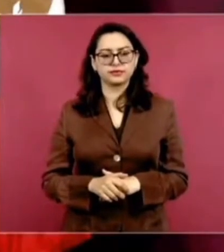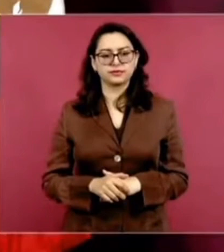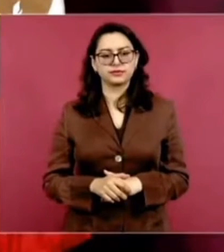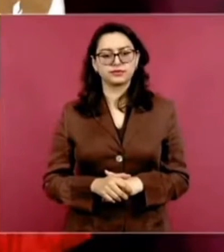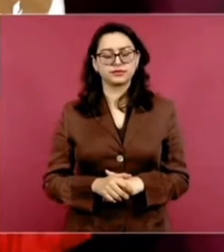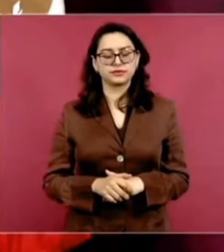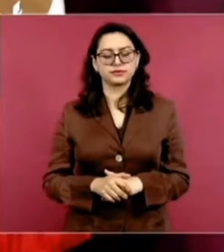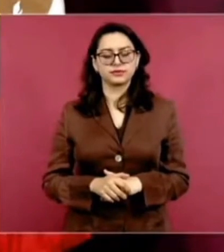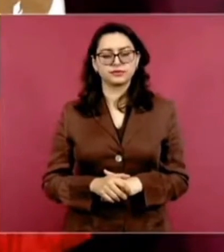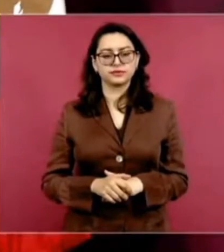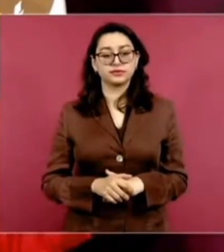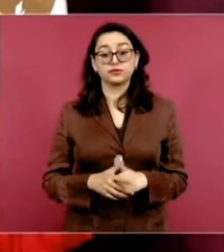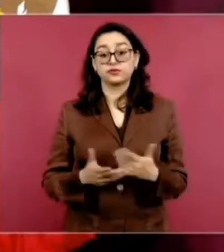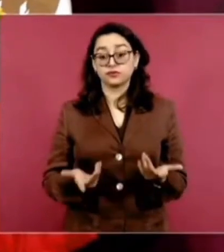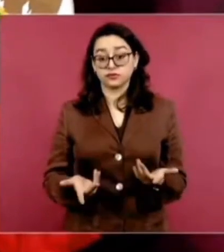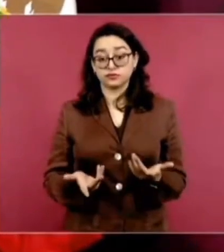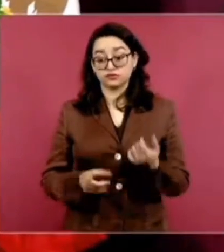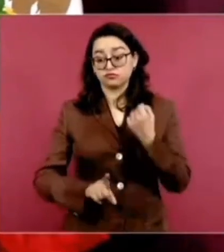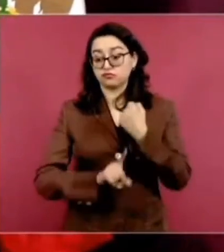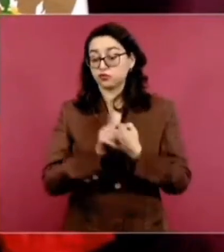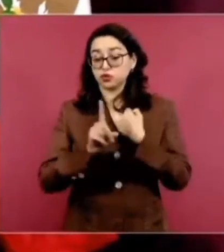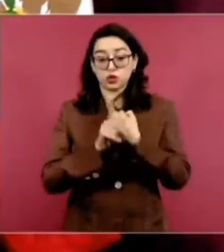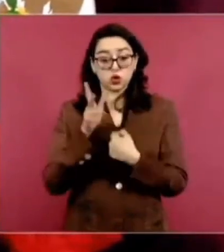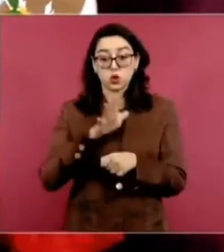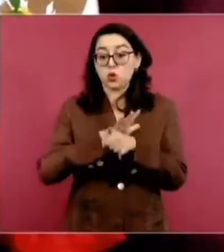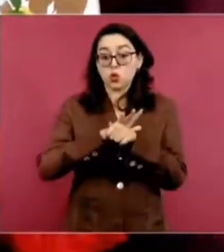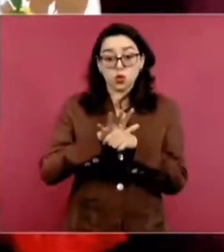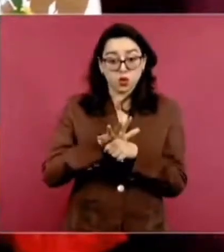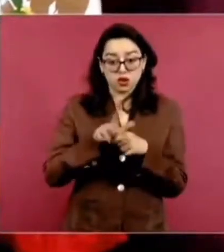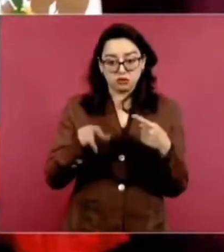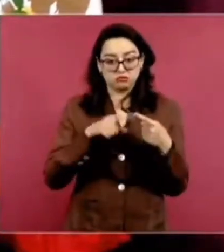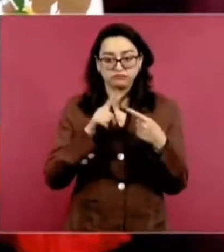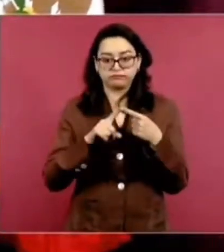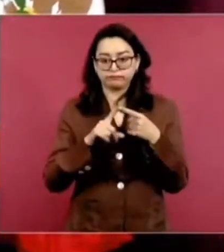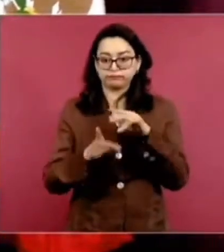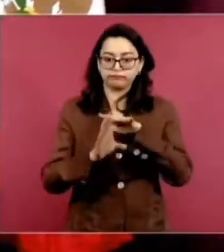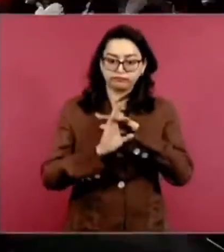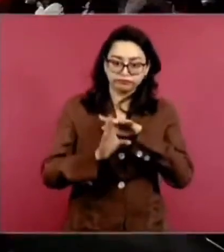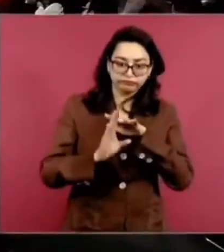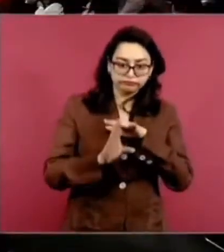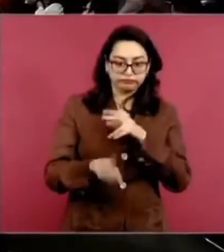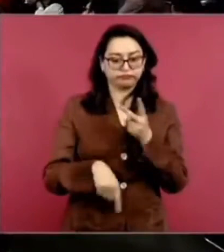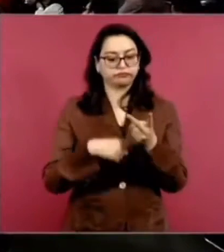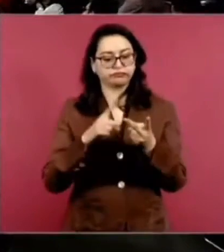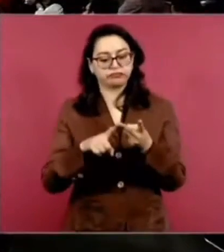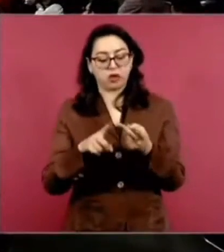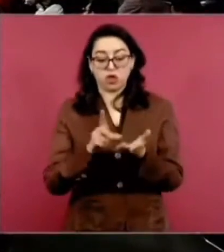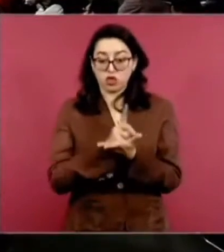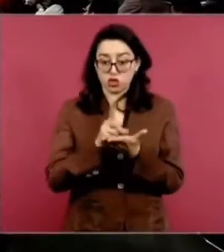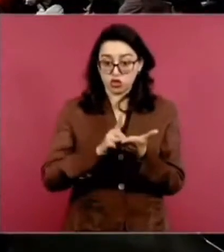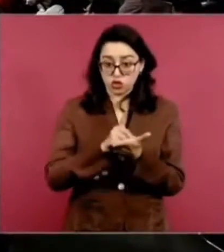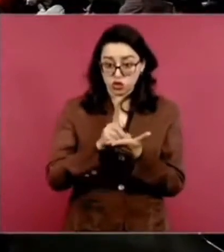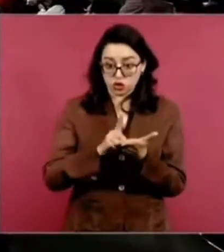lo que tiene que ver con la migración, lo que tiene que ver con el narcotráfico